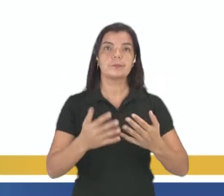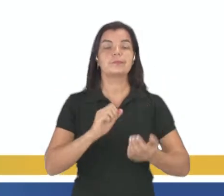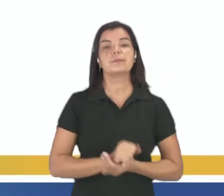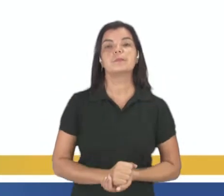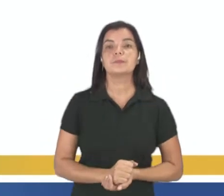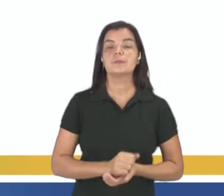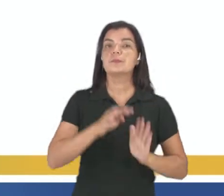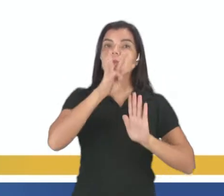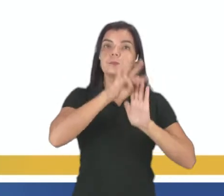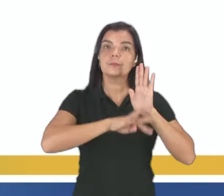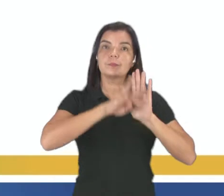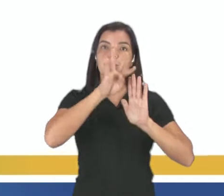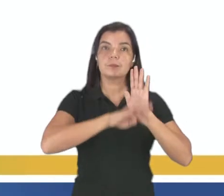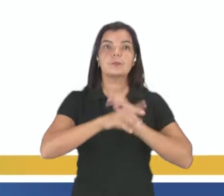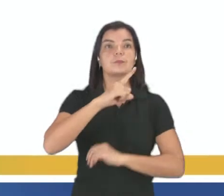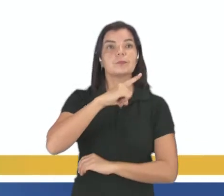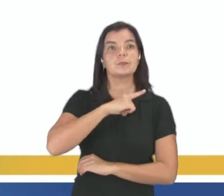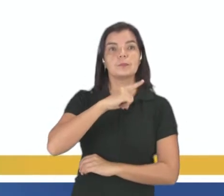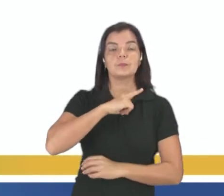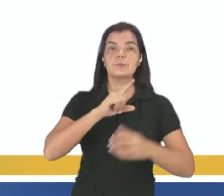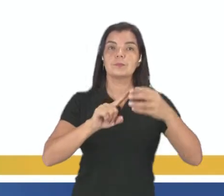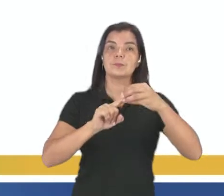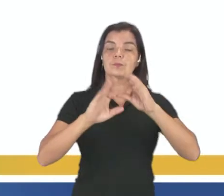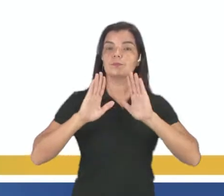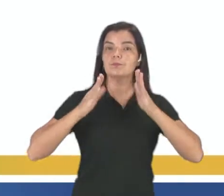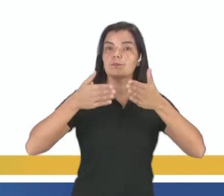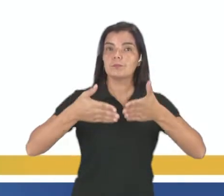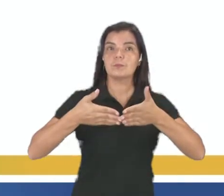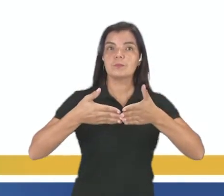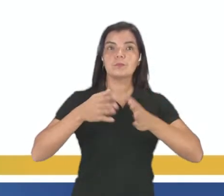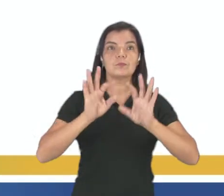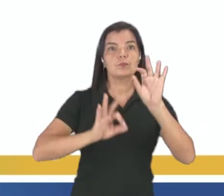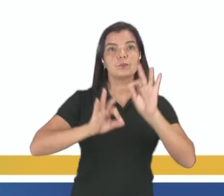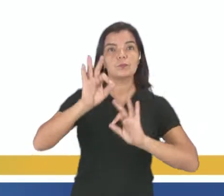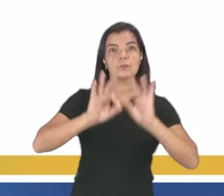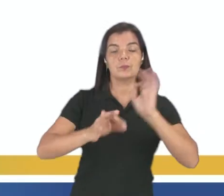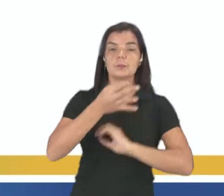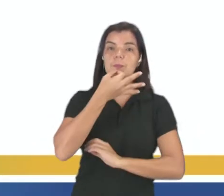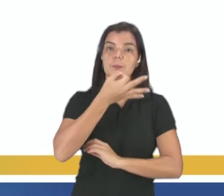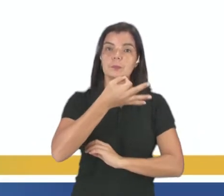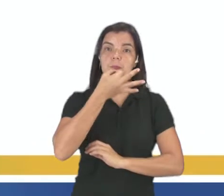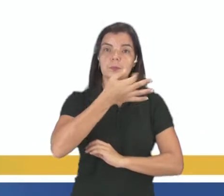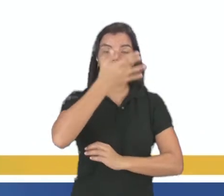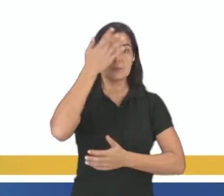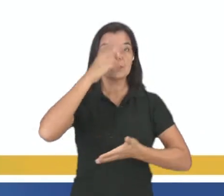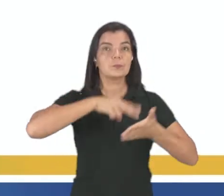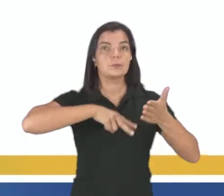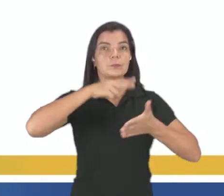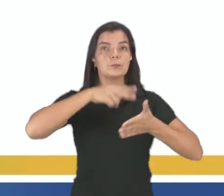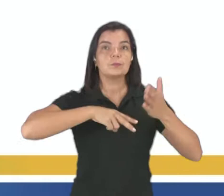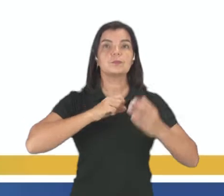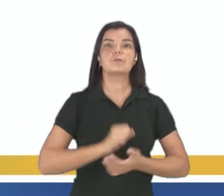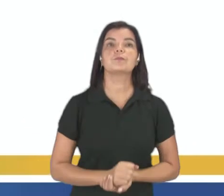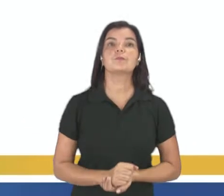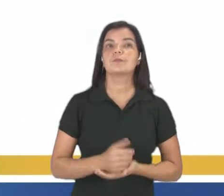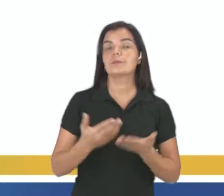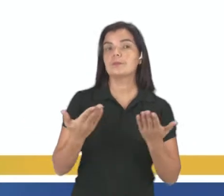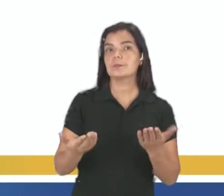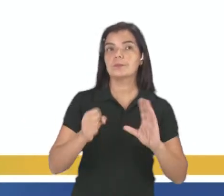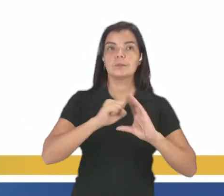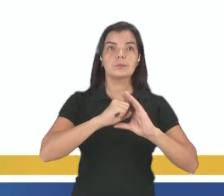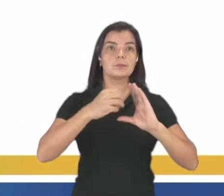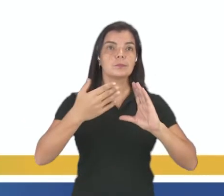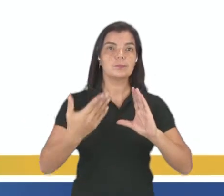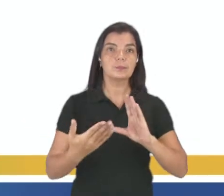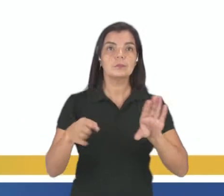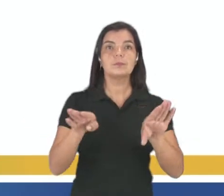explicaciones. Este tipo de texto tiene el objetivo central de formar la opinión del lector.